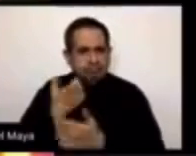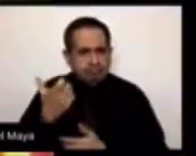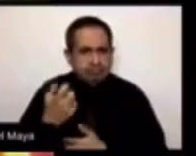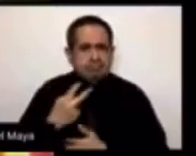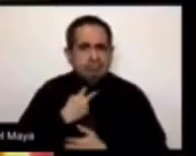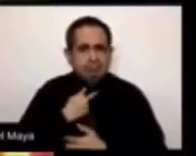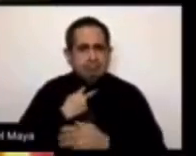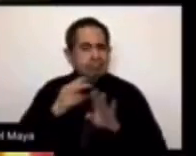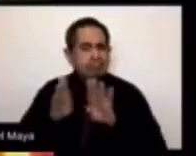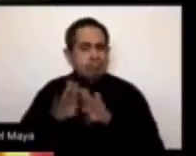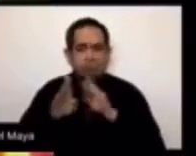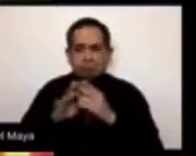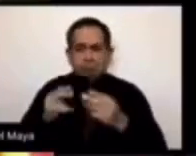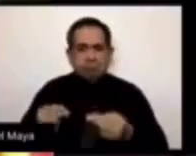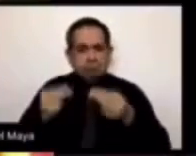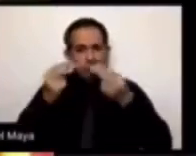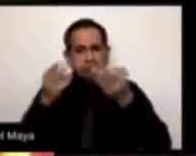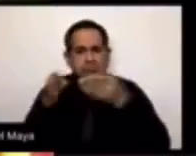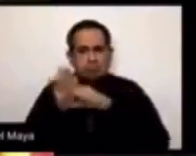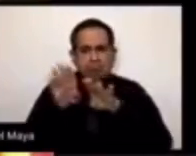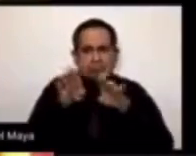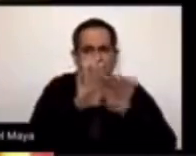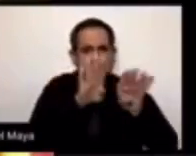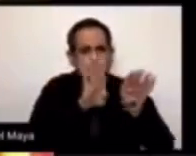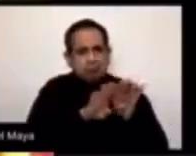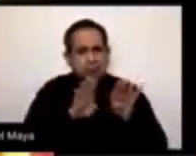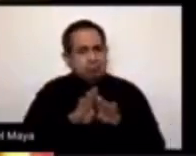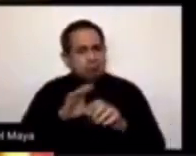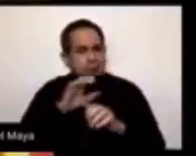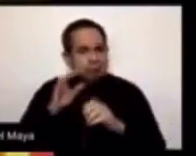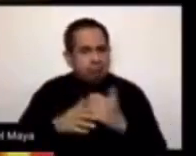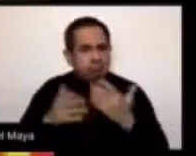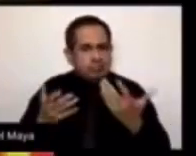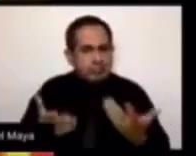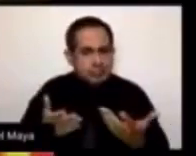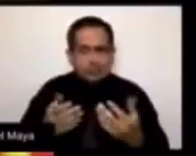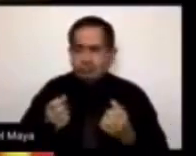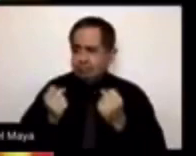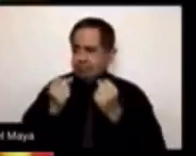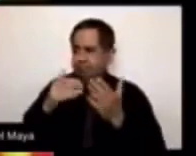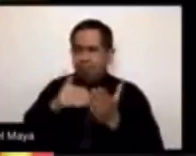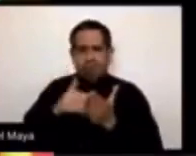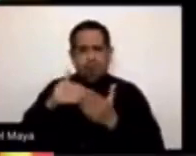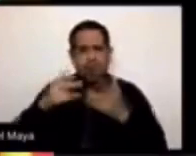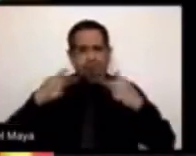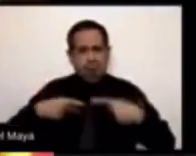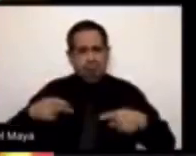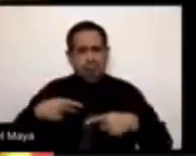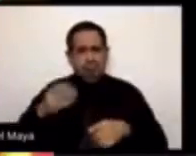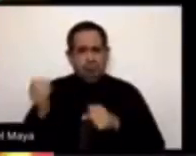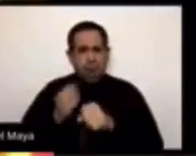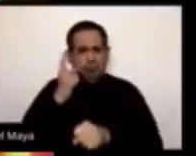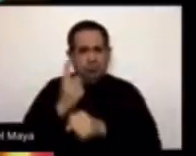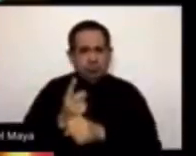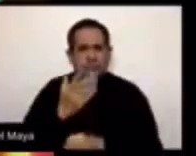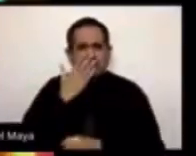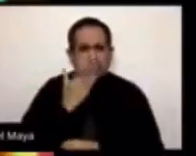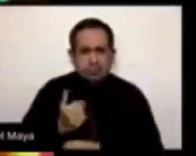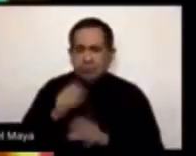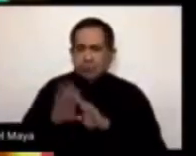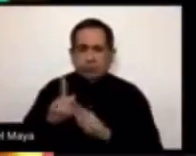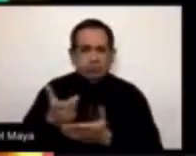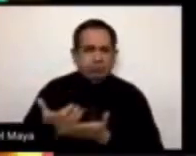al cierre de negocios y fuentes de empleo, dejando a millones de personas sin la oportunidad de un ingreso que